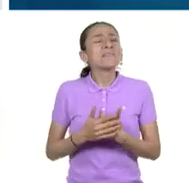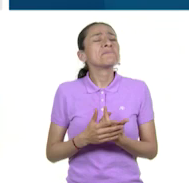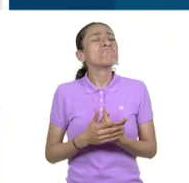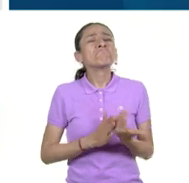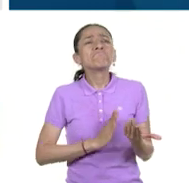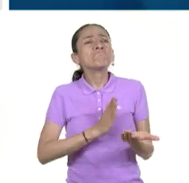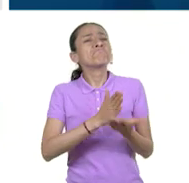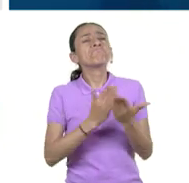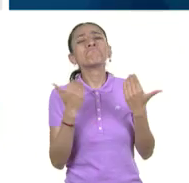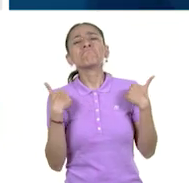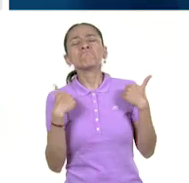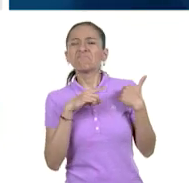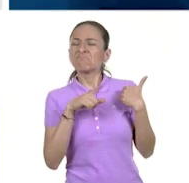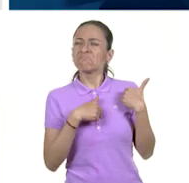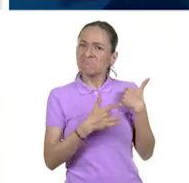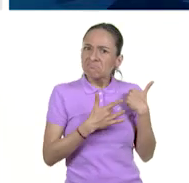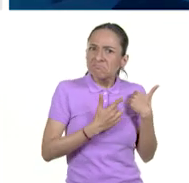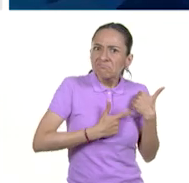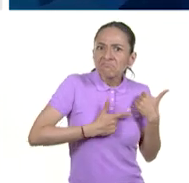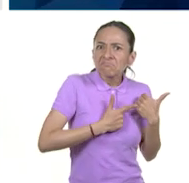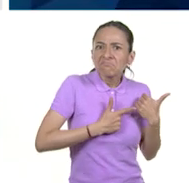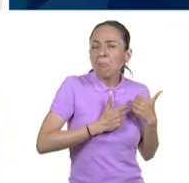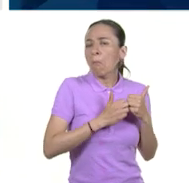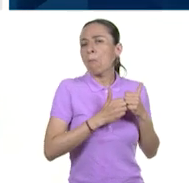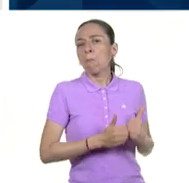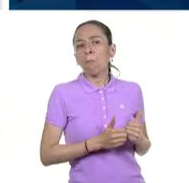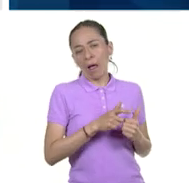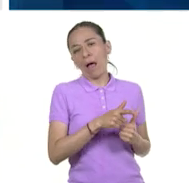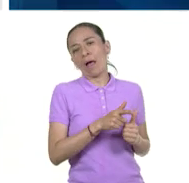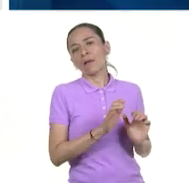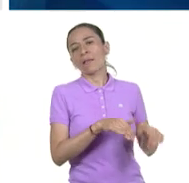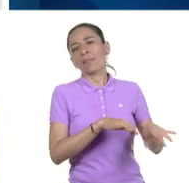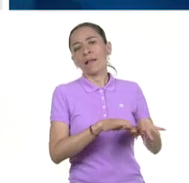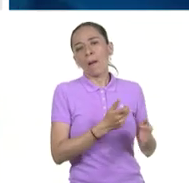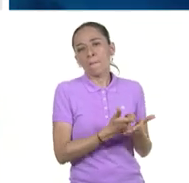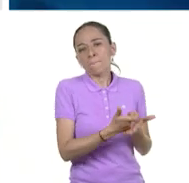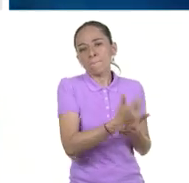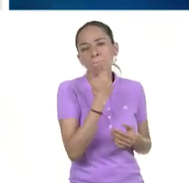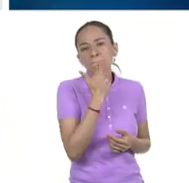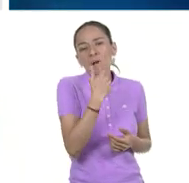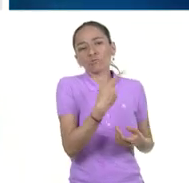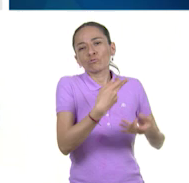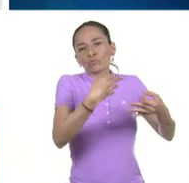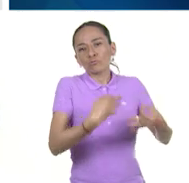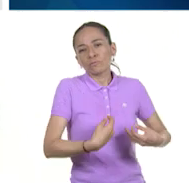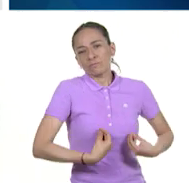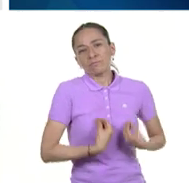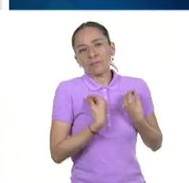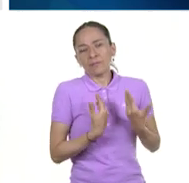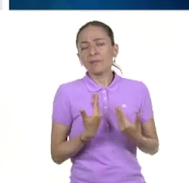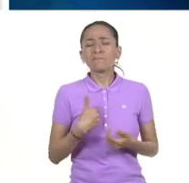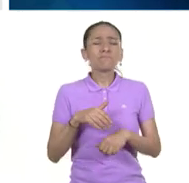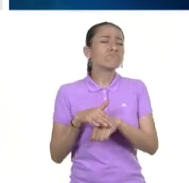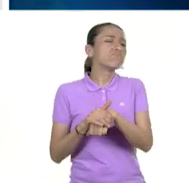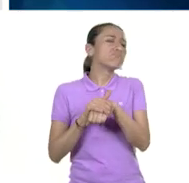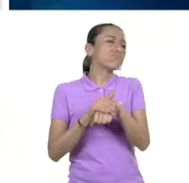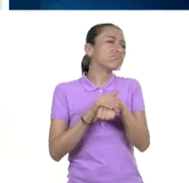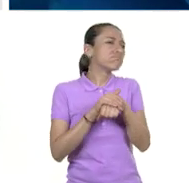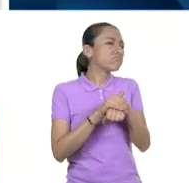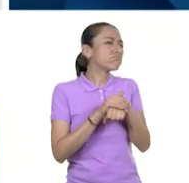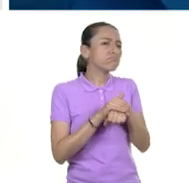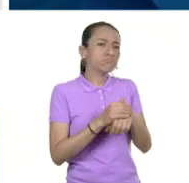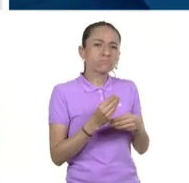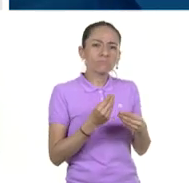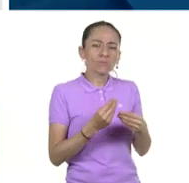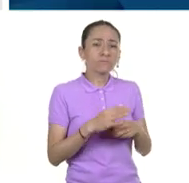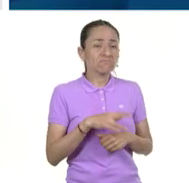gustó. Obviamente las fuentes de trabajo son mejores pagadas y es mejor calidad de vida. Sí, bastantes amigos, pero pues ya vienen de regreso. O sea, no